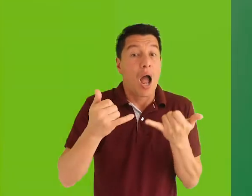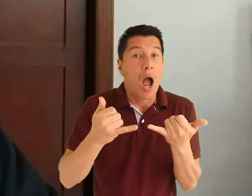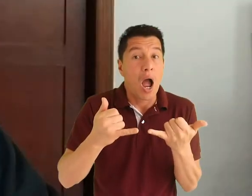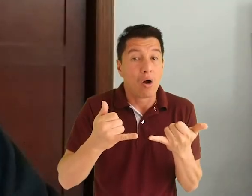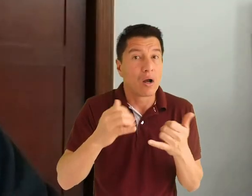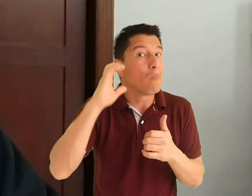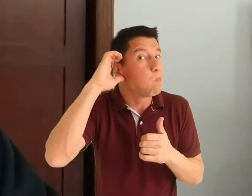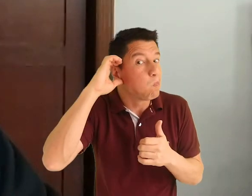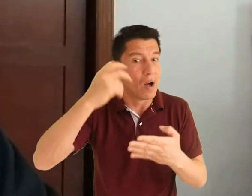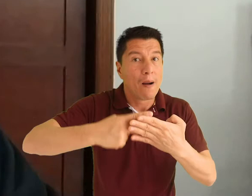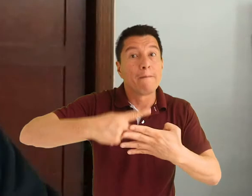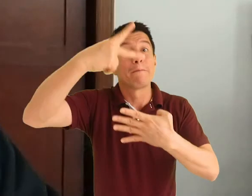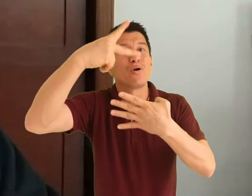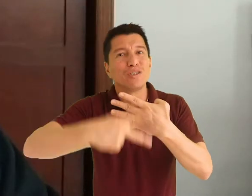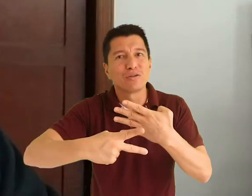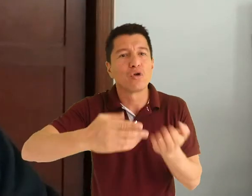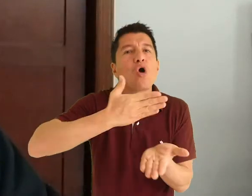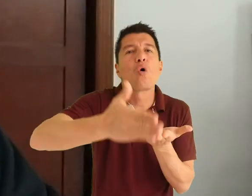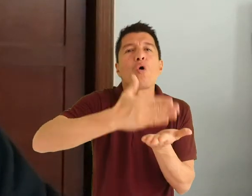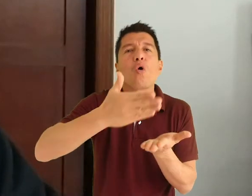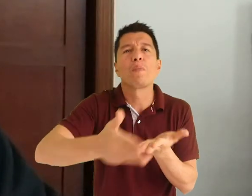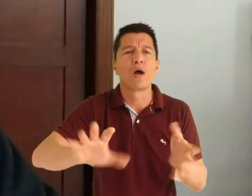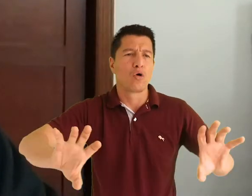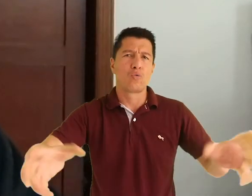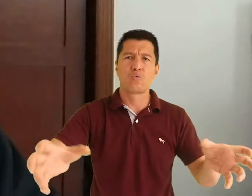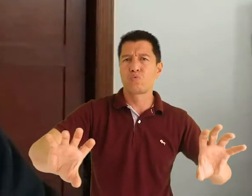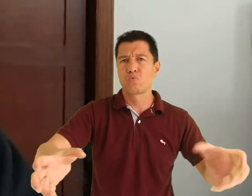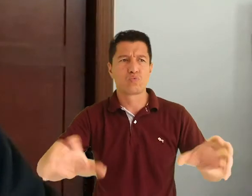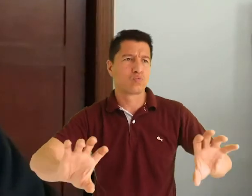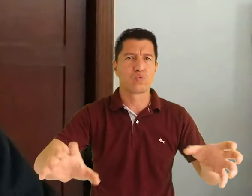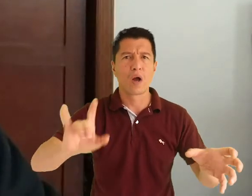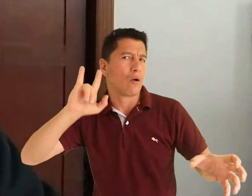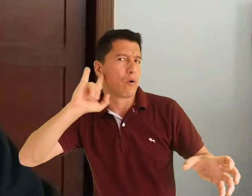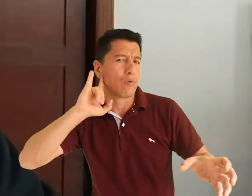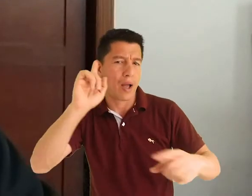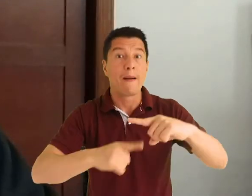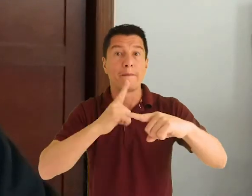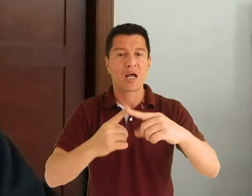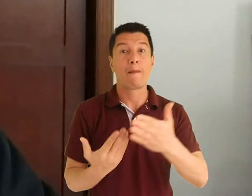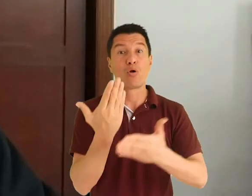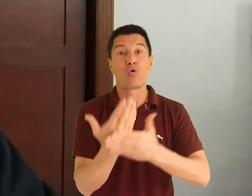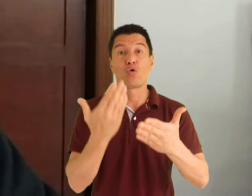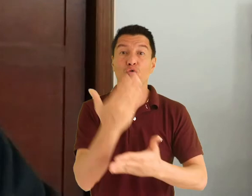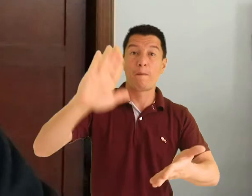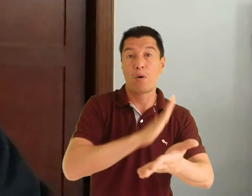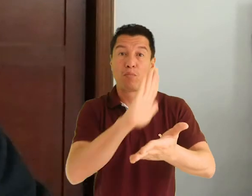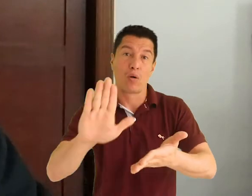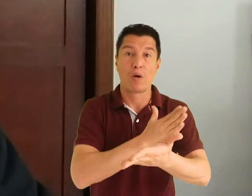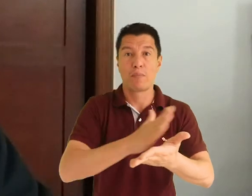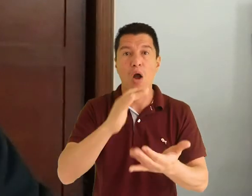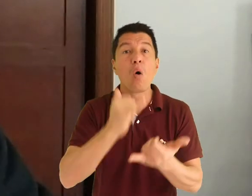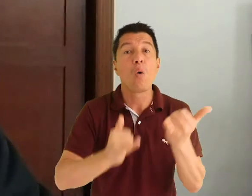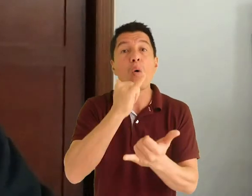comunidad. Contarles también pues que tenemos unos proyectos de inversión enfocados a sonido en vivo y producción musical. Y